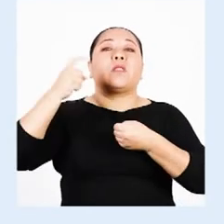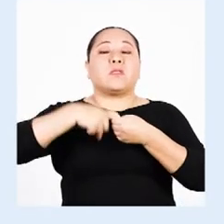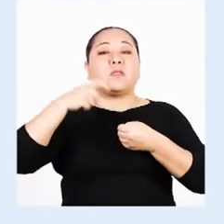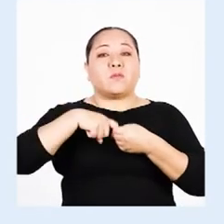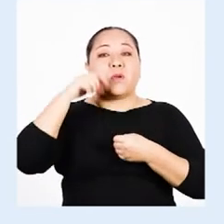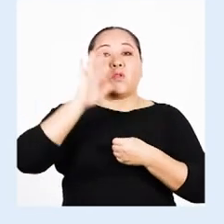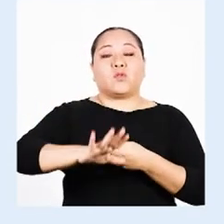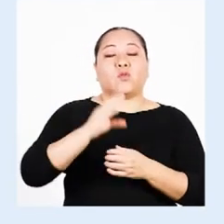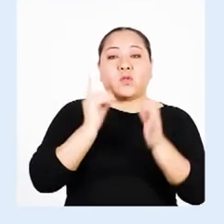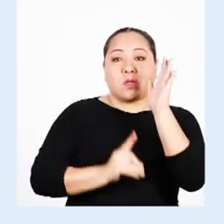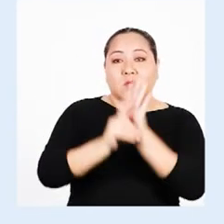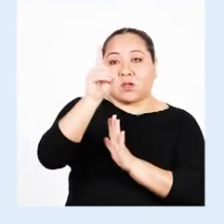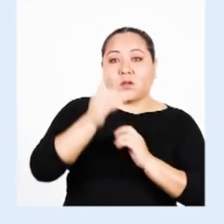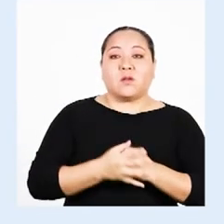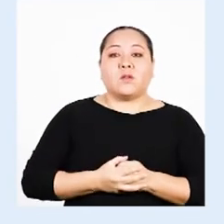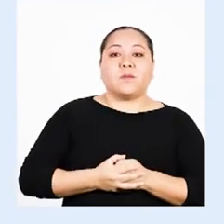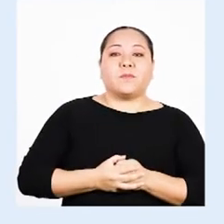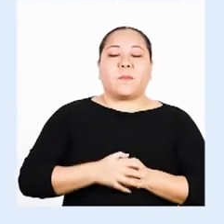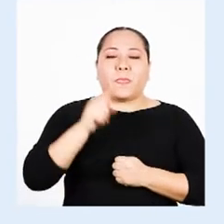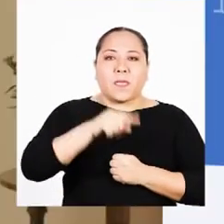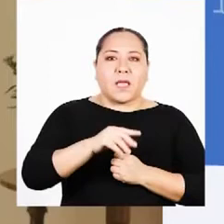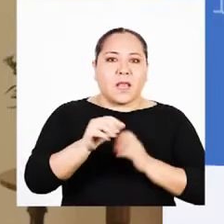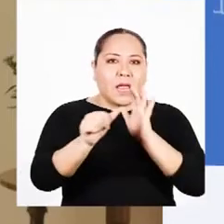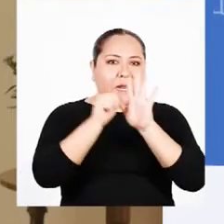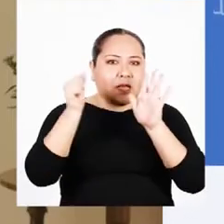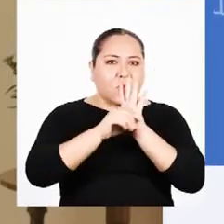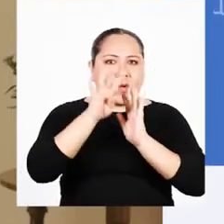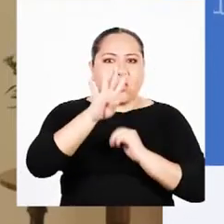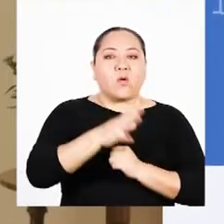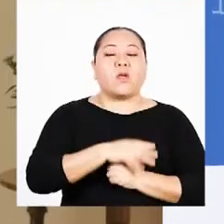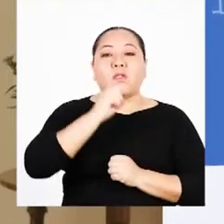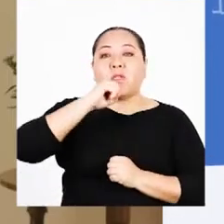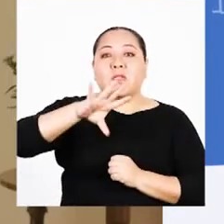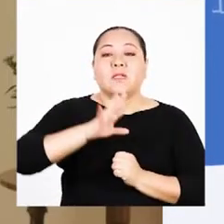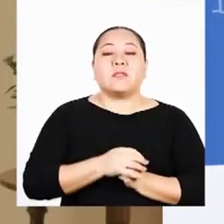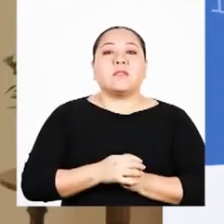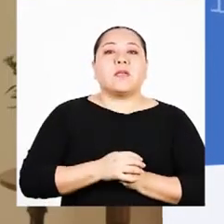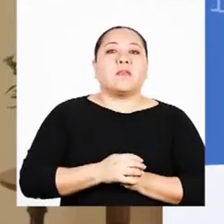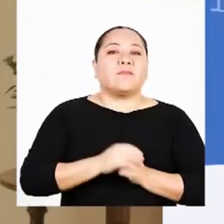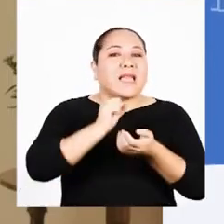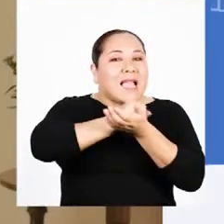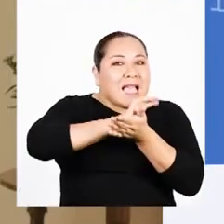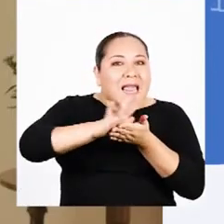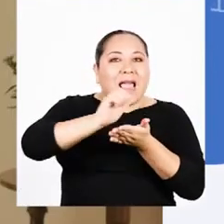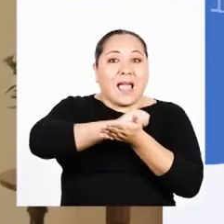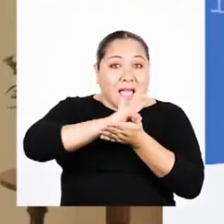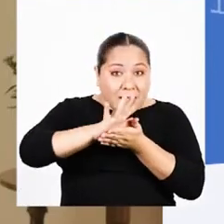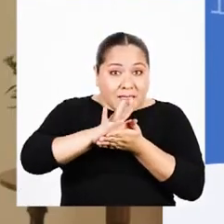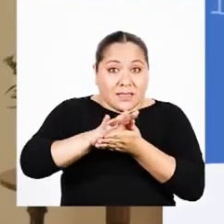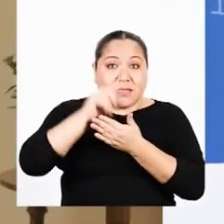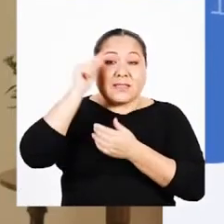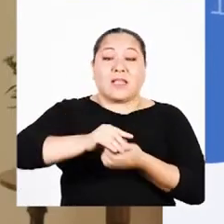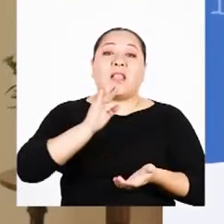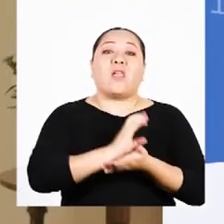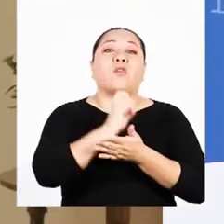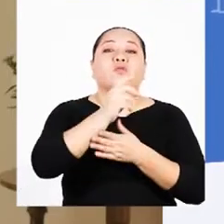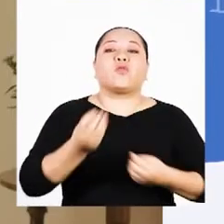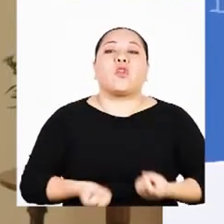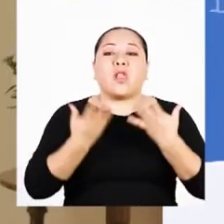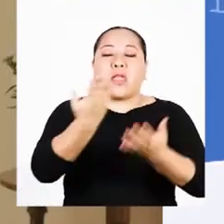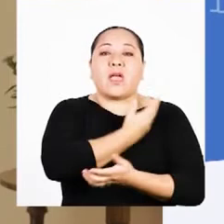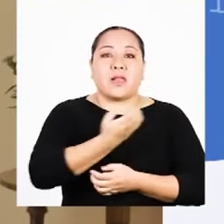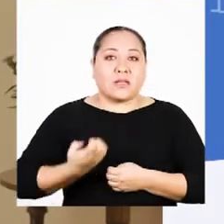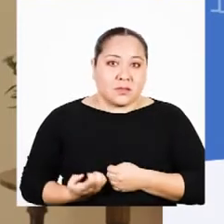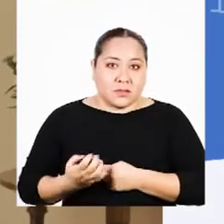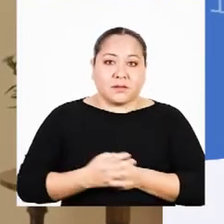derecho a participar en su desarrollo. El artículo 4 habla sobre la gratuidad de la educación cuando